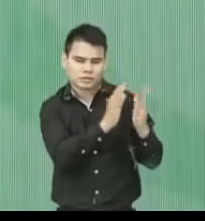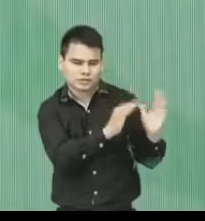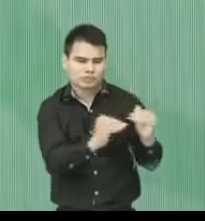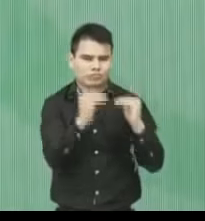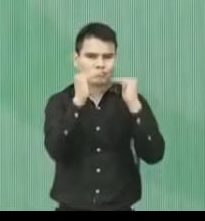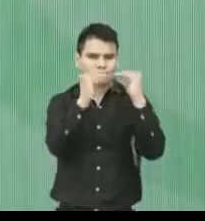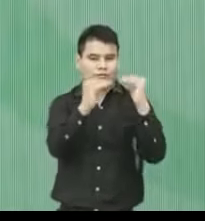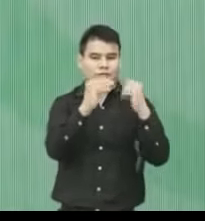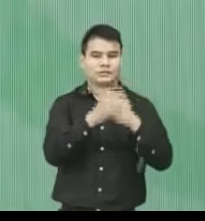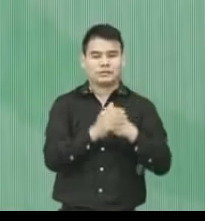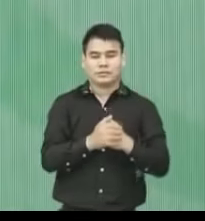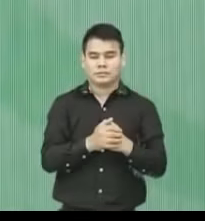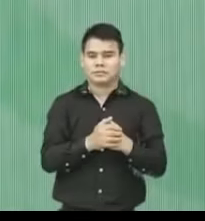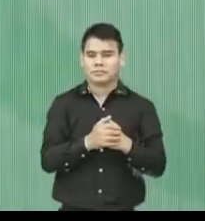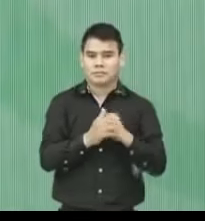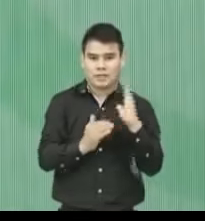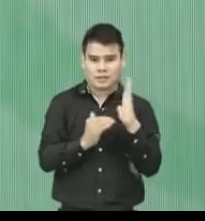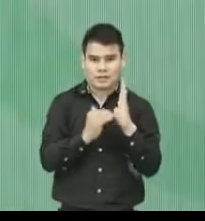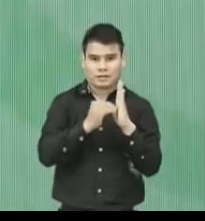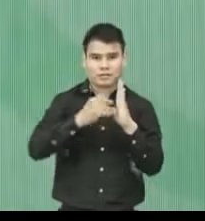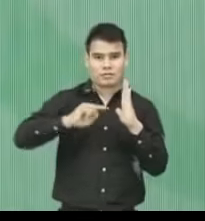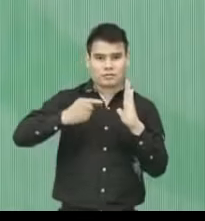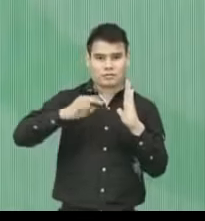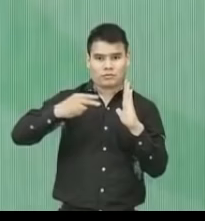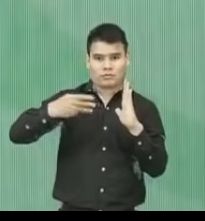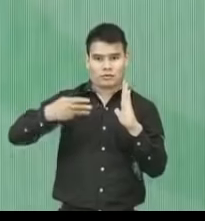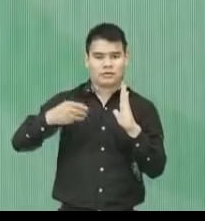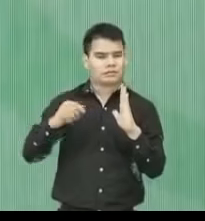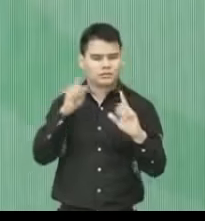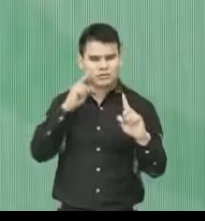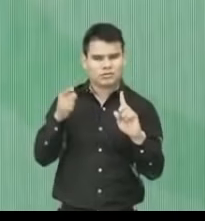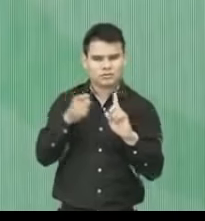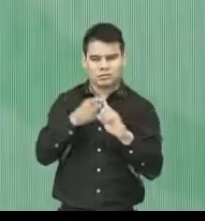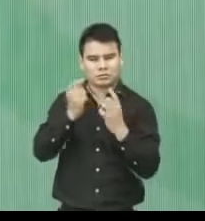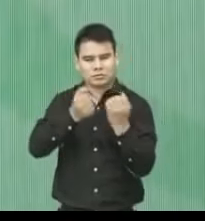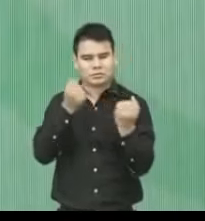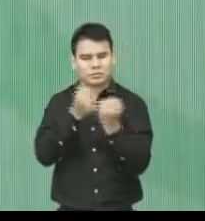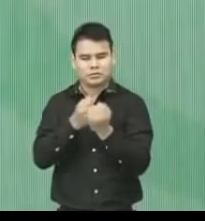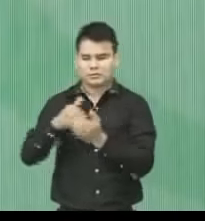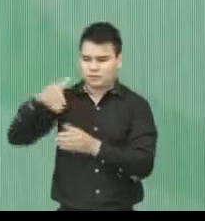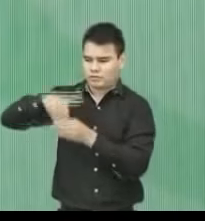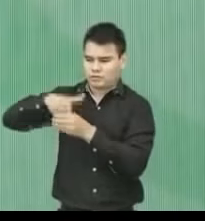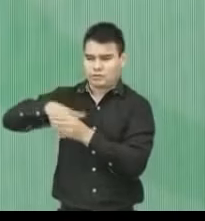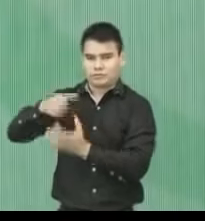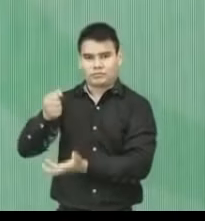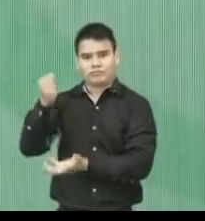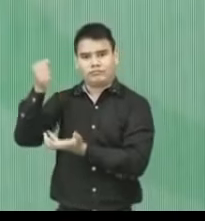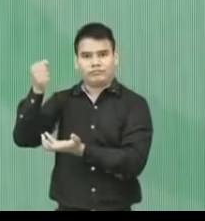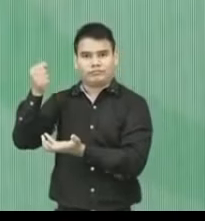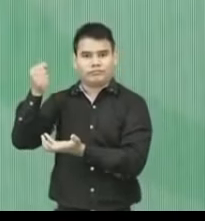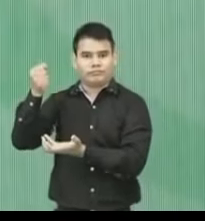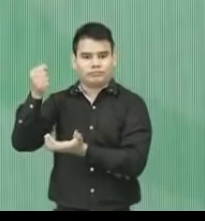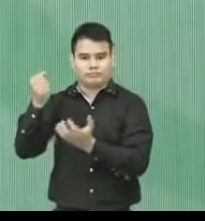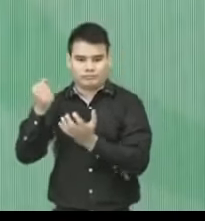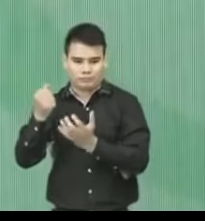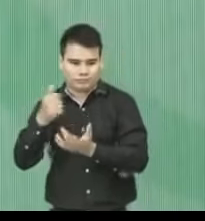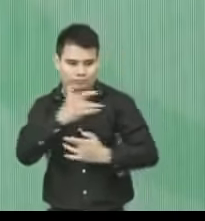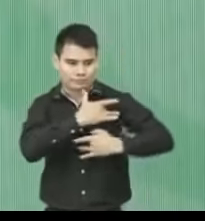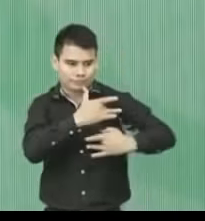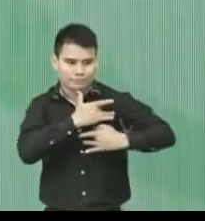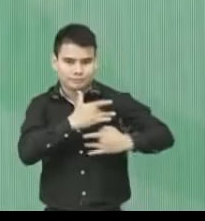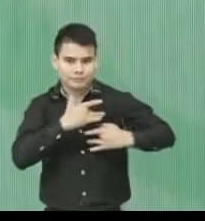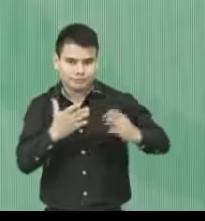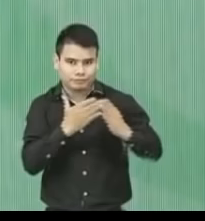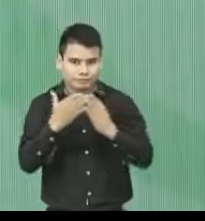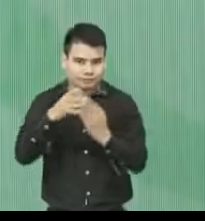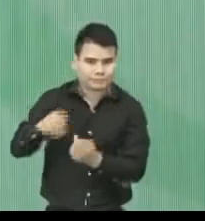y 3 que hoy lo estamos haciendo con el fondo de solidaridad educativa en medio de la pandemia pero tenemos que garantizar